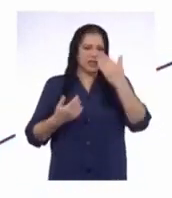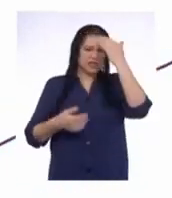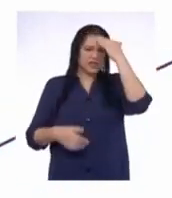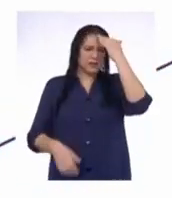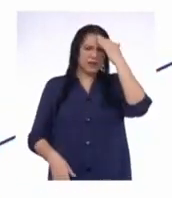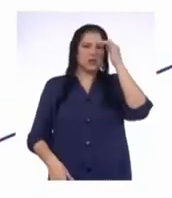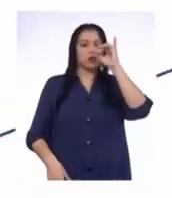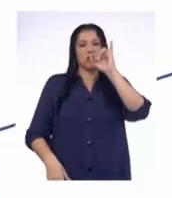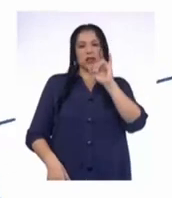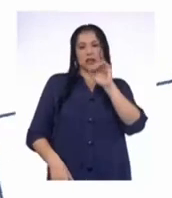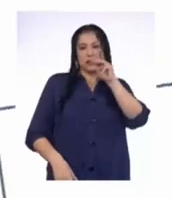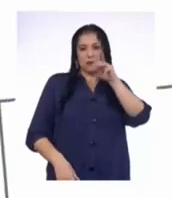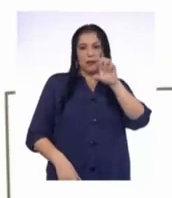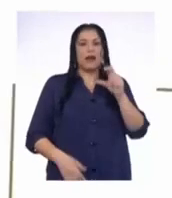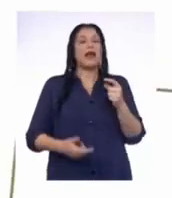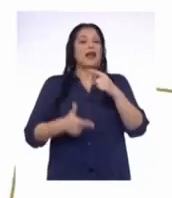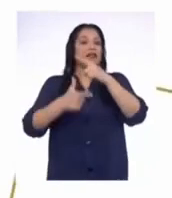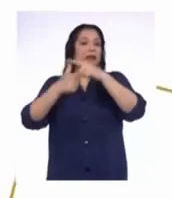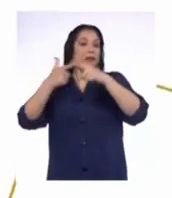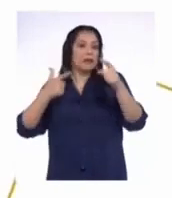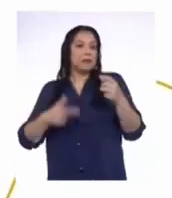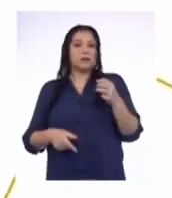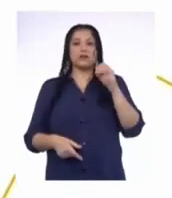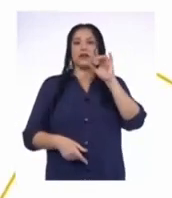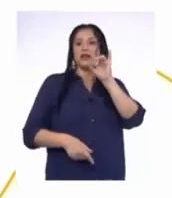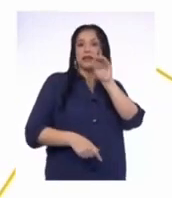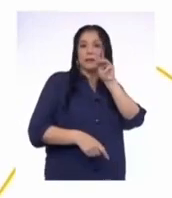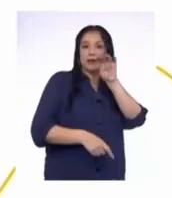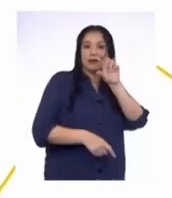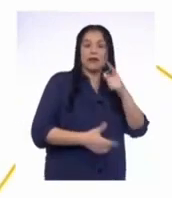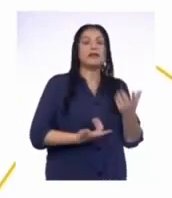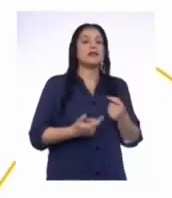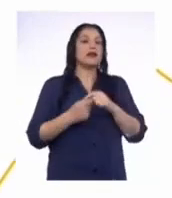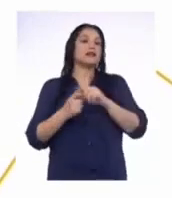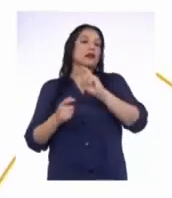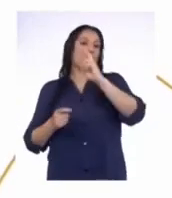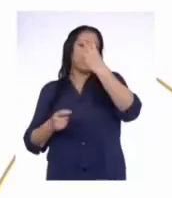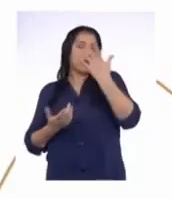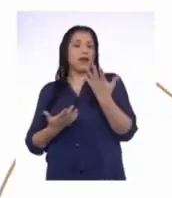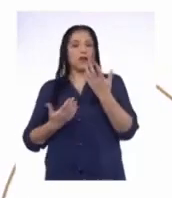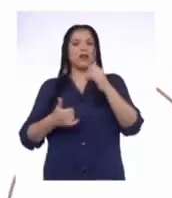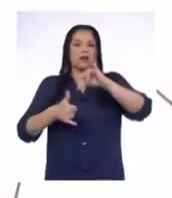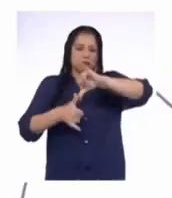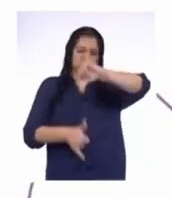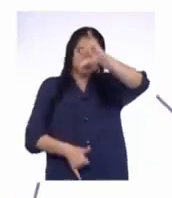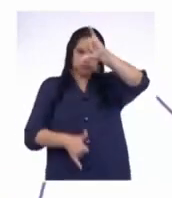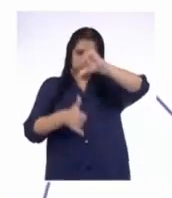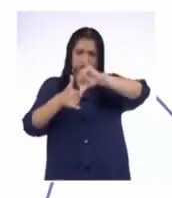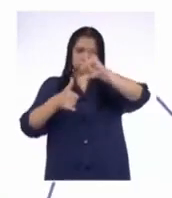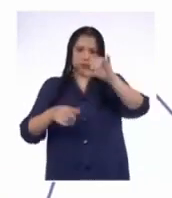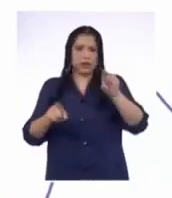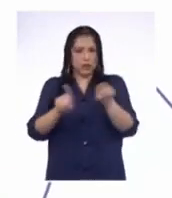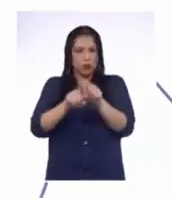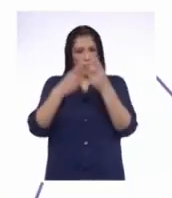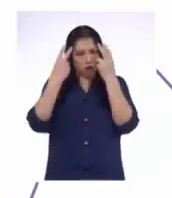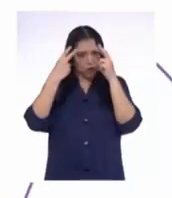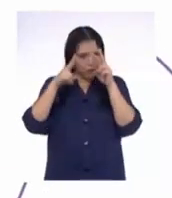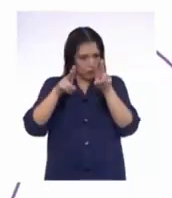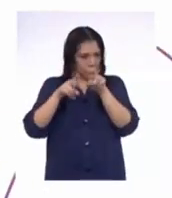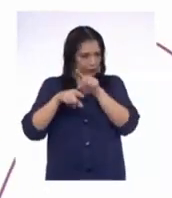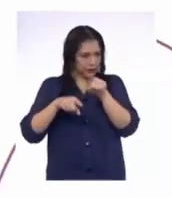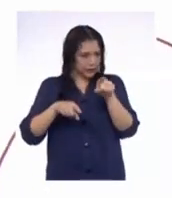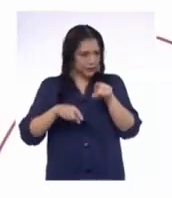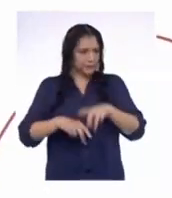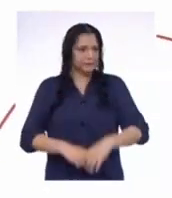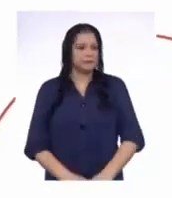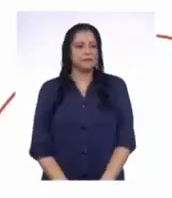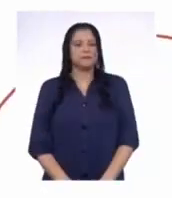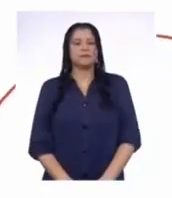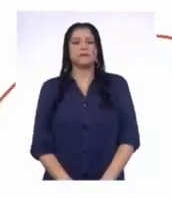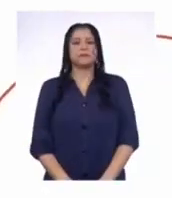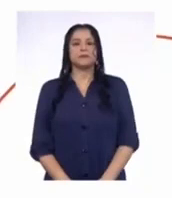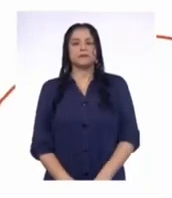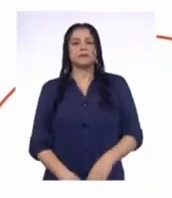IMC, dividimos la masa corporal entre el cuadrado de la estatura, tal como se puede apreciar.